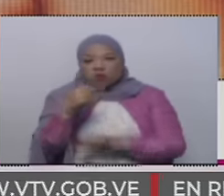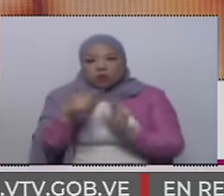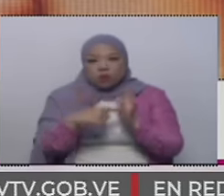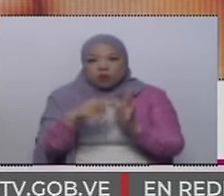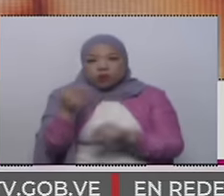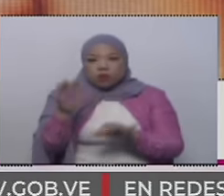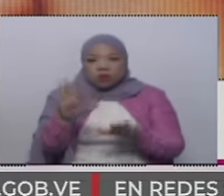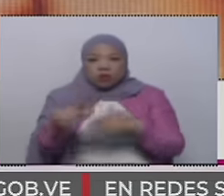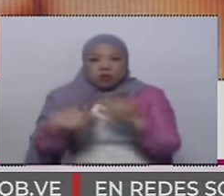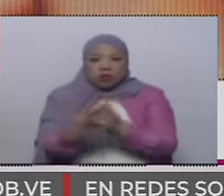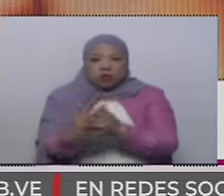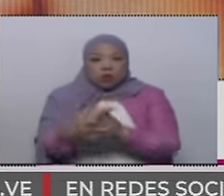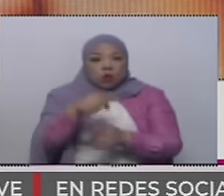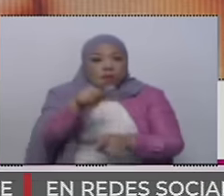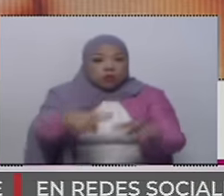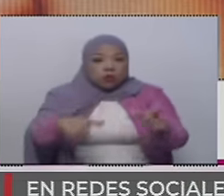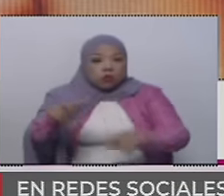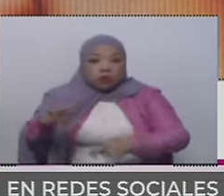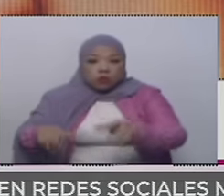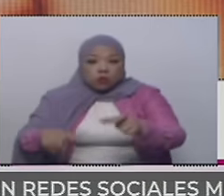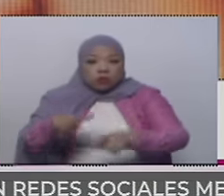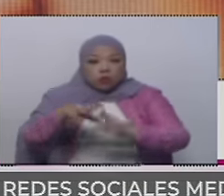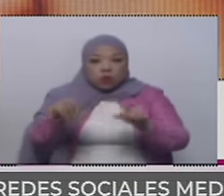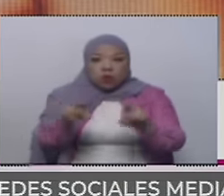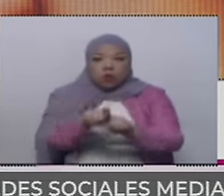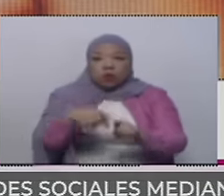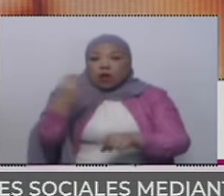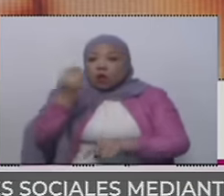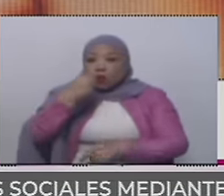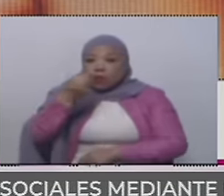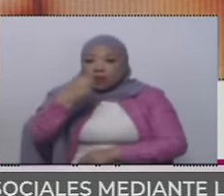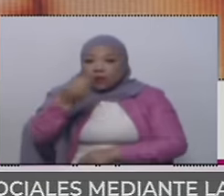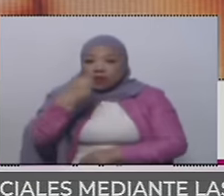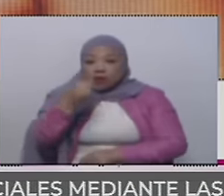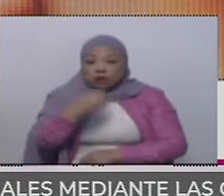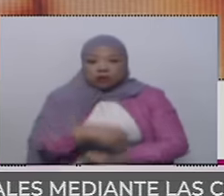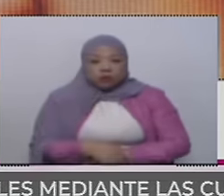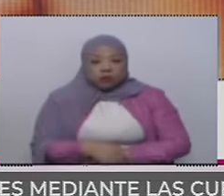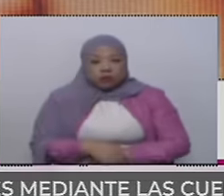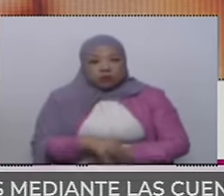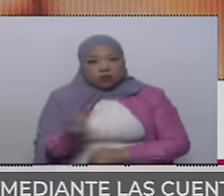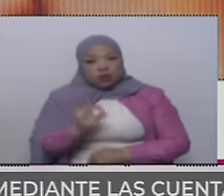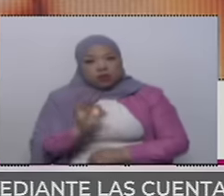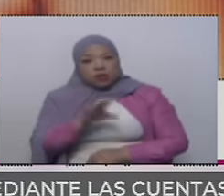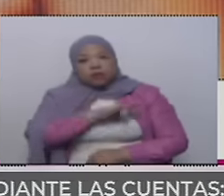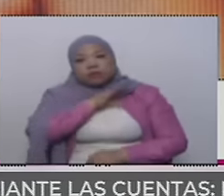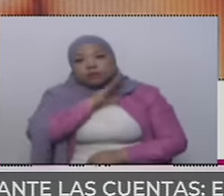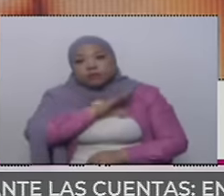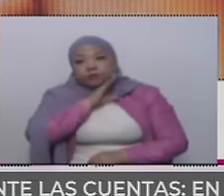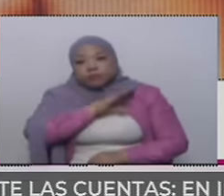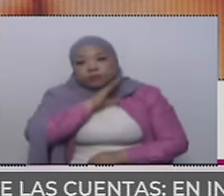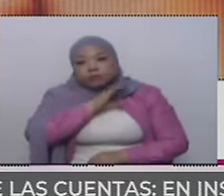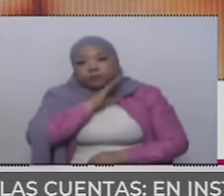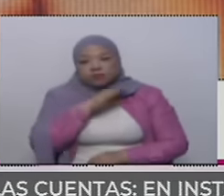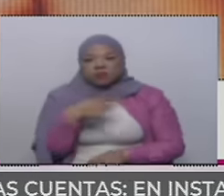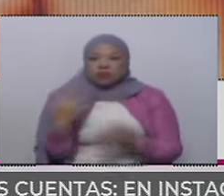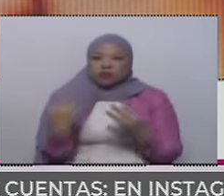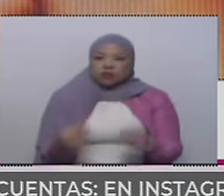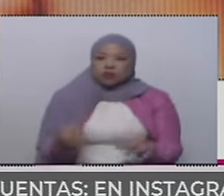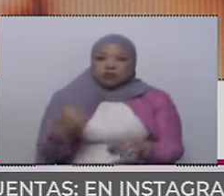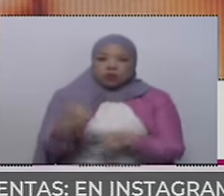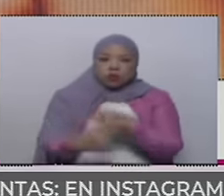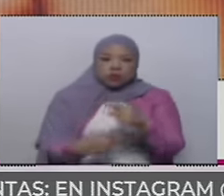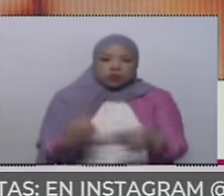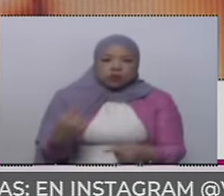1905 comenzó a multiplicarse. Producto de la alimentación, cuando no era una enfermedad que tuviera